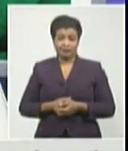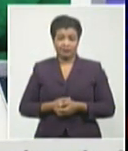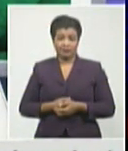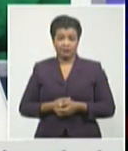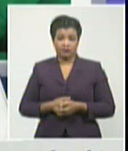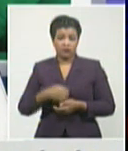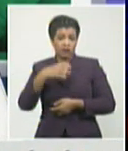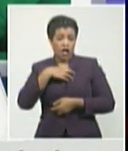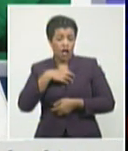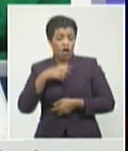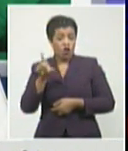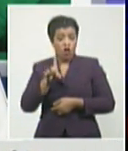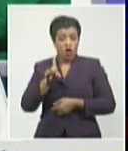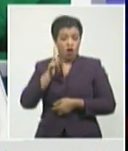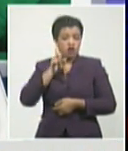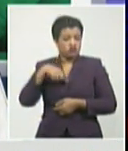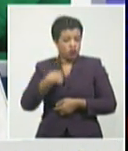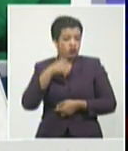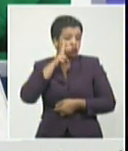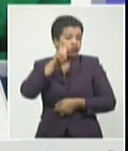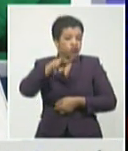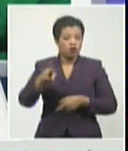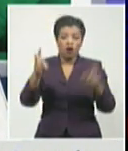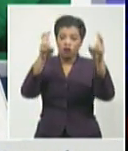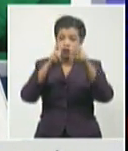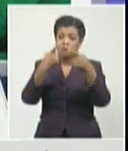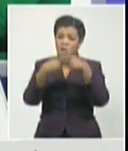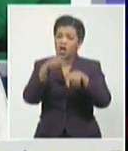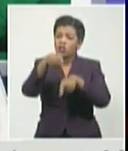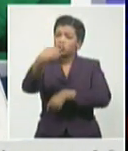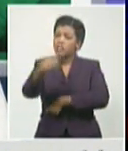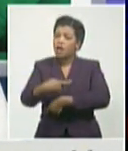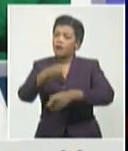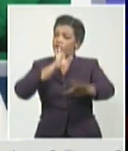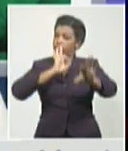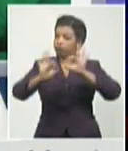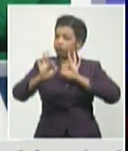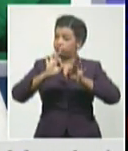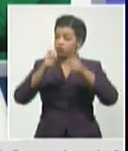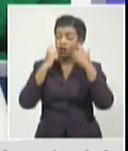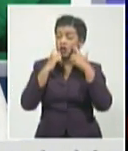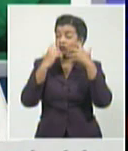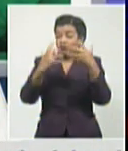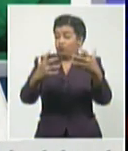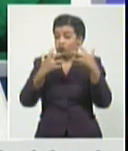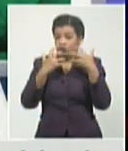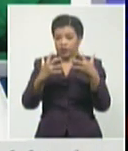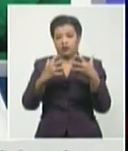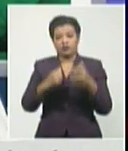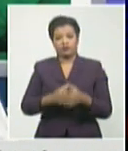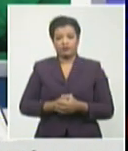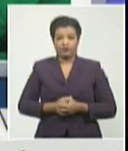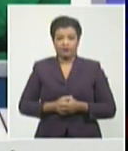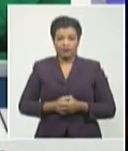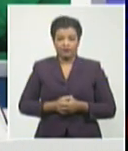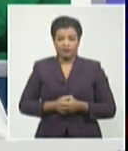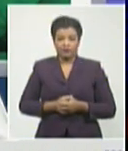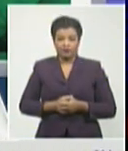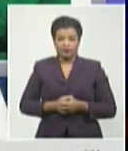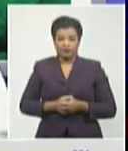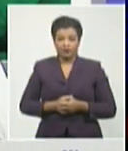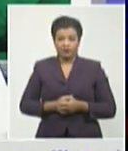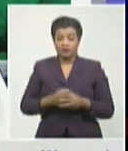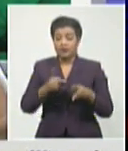estancan pero protegido que es una cosa muy importante que lo que haga ese señor y lo segundo